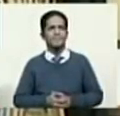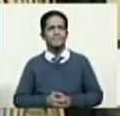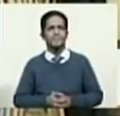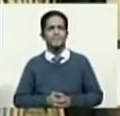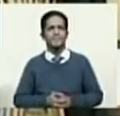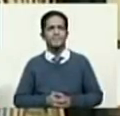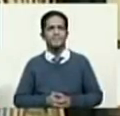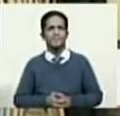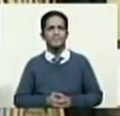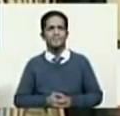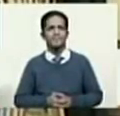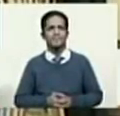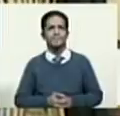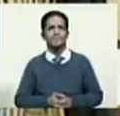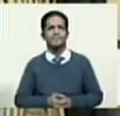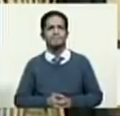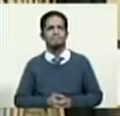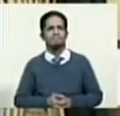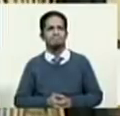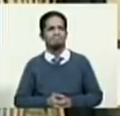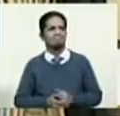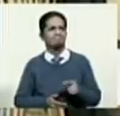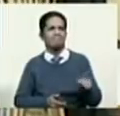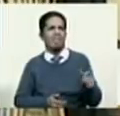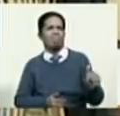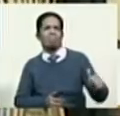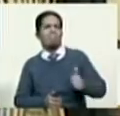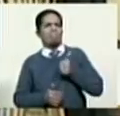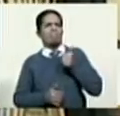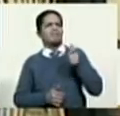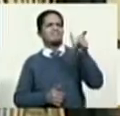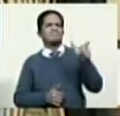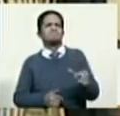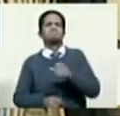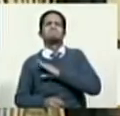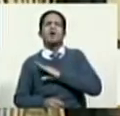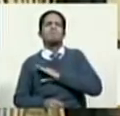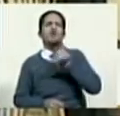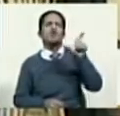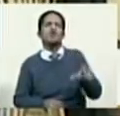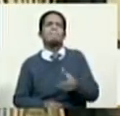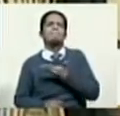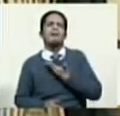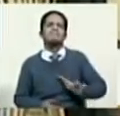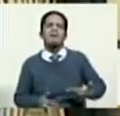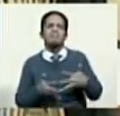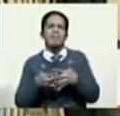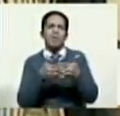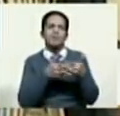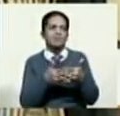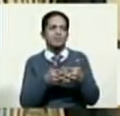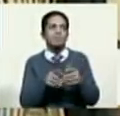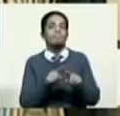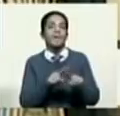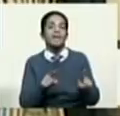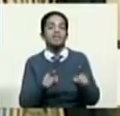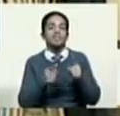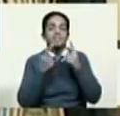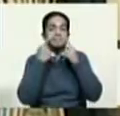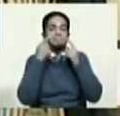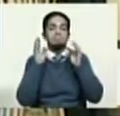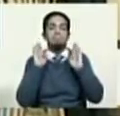No pudiera tomarla como una bravuconada más de Donald Trump, pero es muy peligroso que